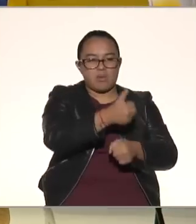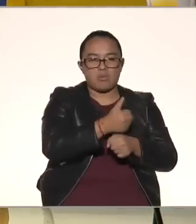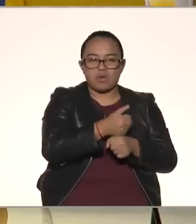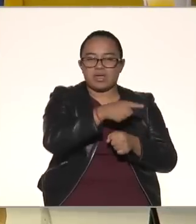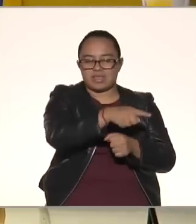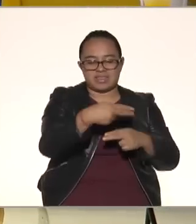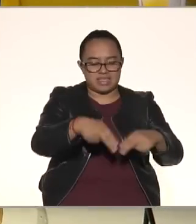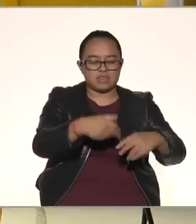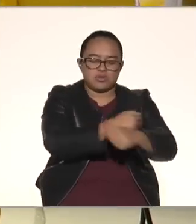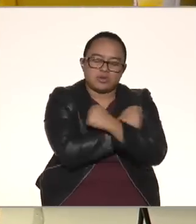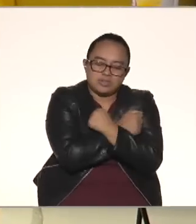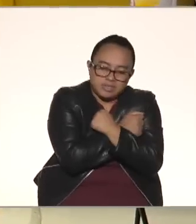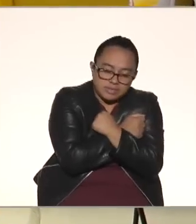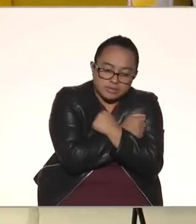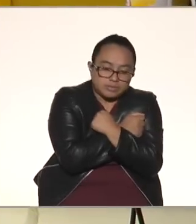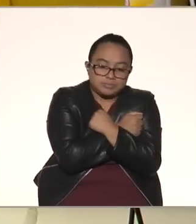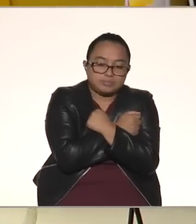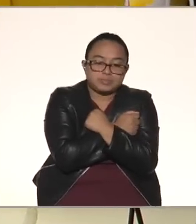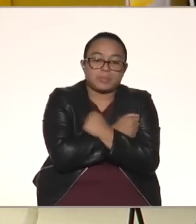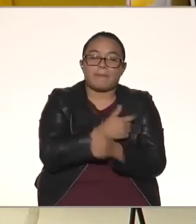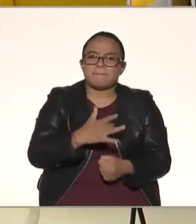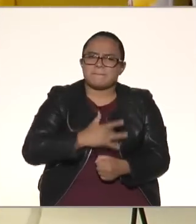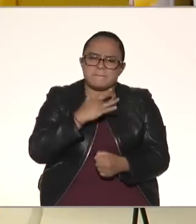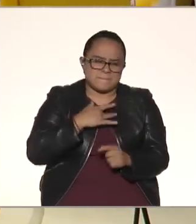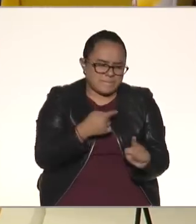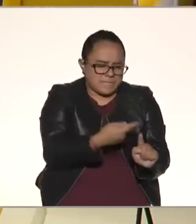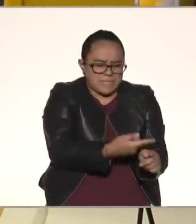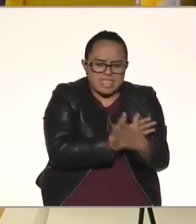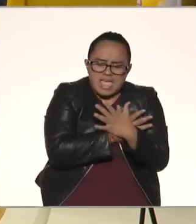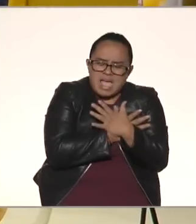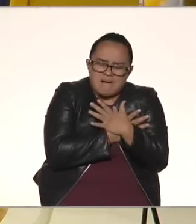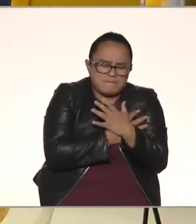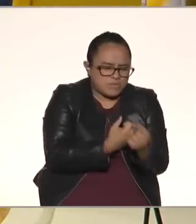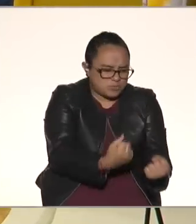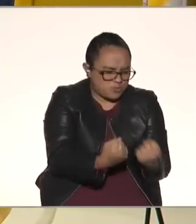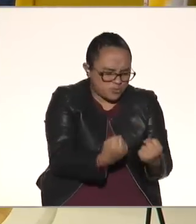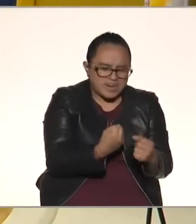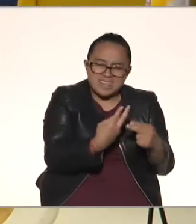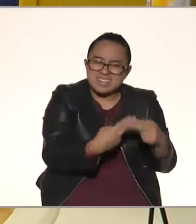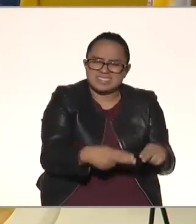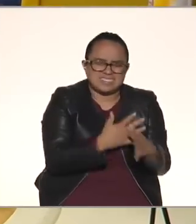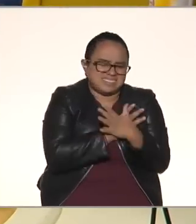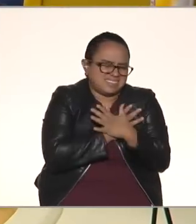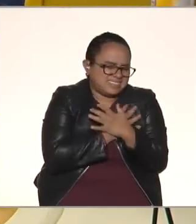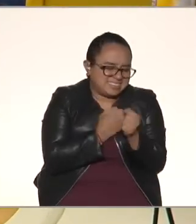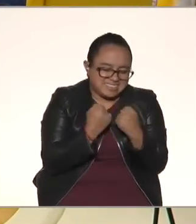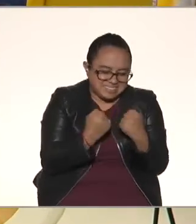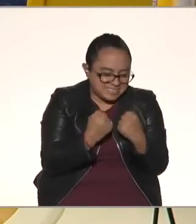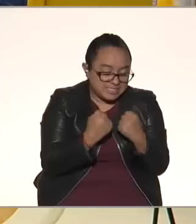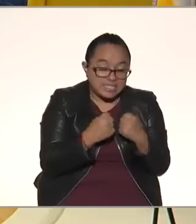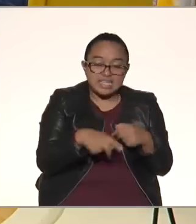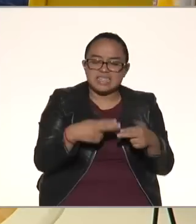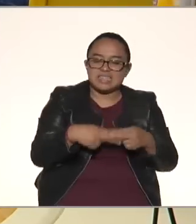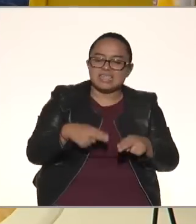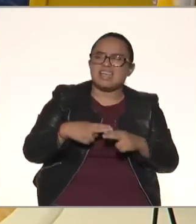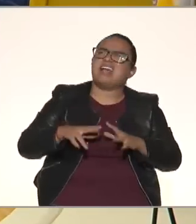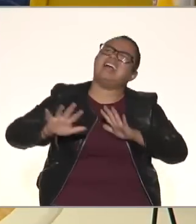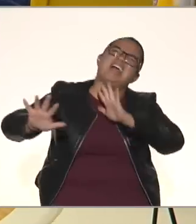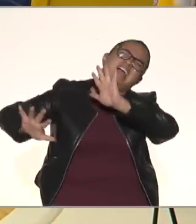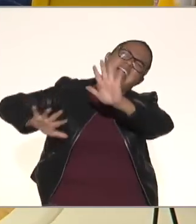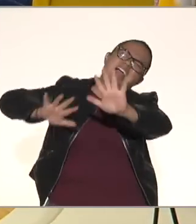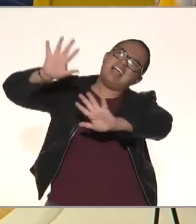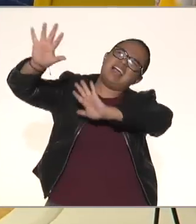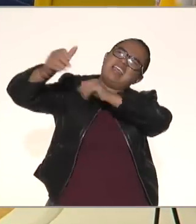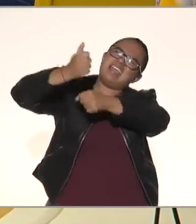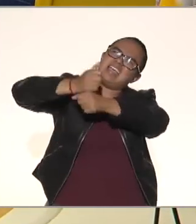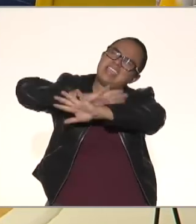sintiendo un amor gigantesco, su nieto, y se está derritiendo, y el nieto está, ay abuelo, hazte para